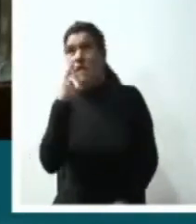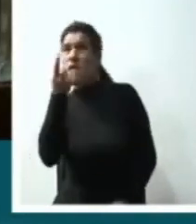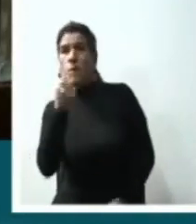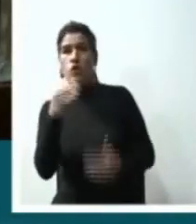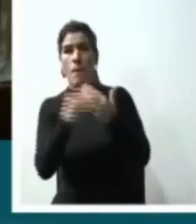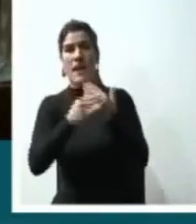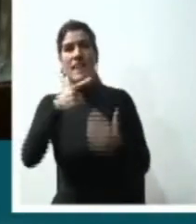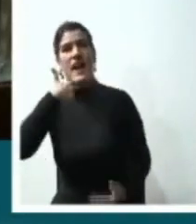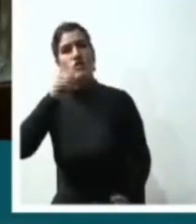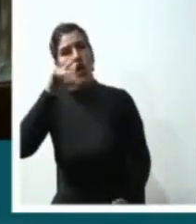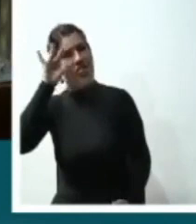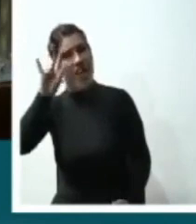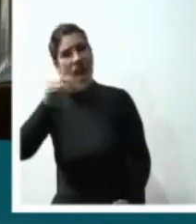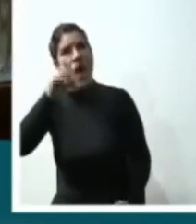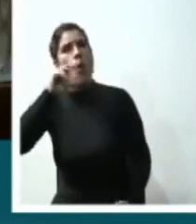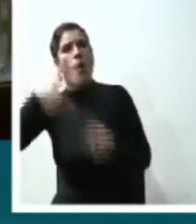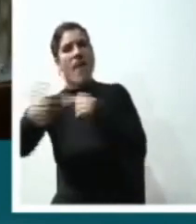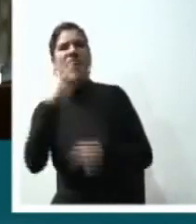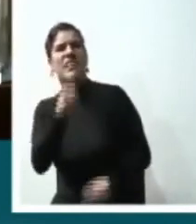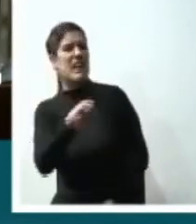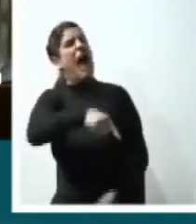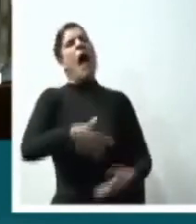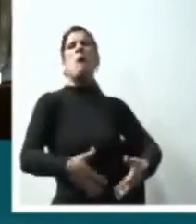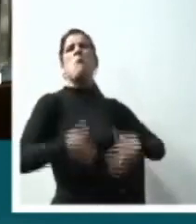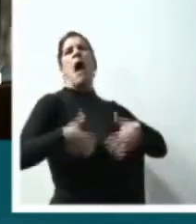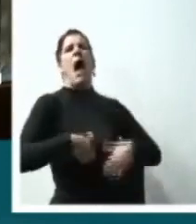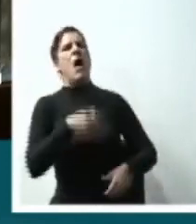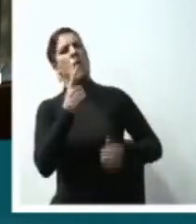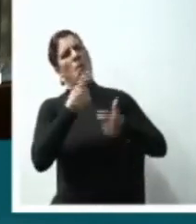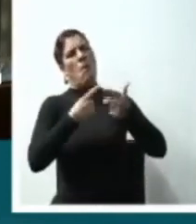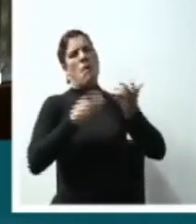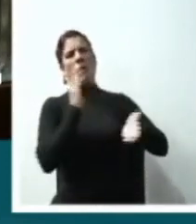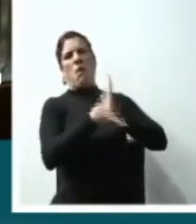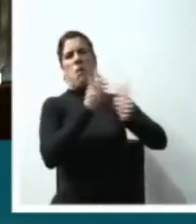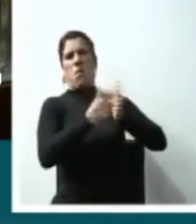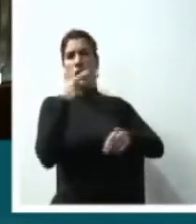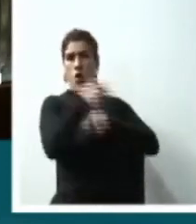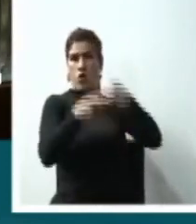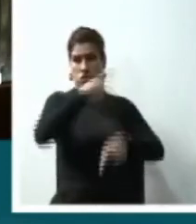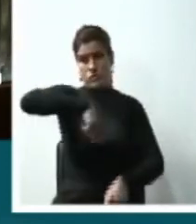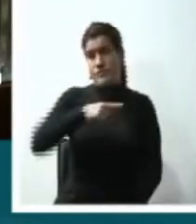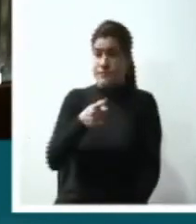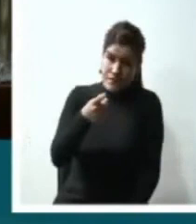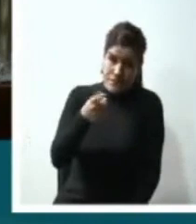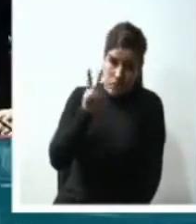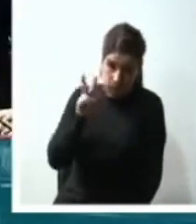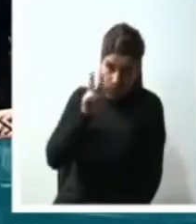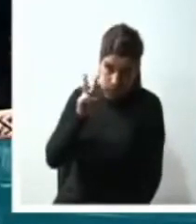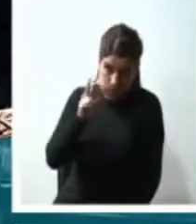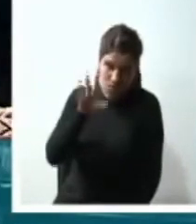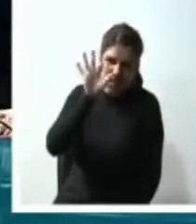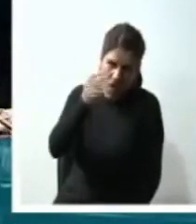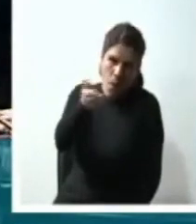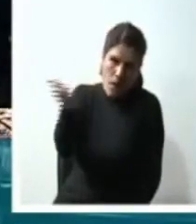que permanentemente nos maltrata, diciendo que somos vagas y cualquier otra cosa que ustedes ya saben muy